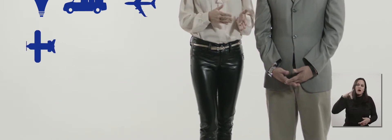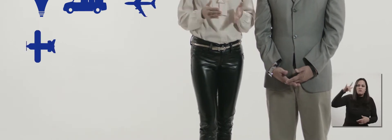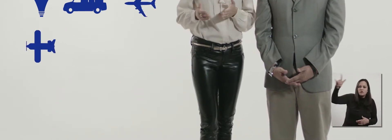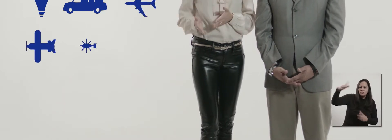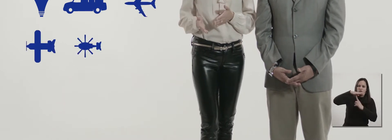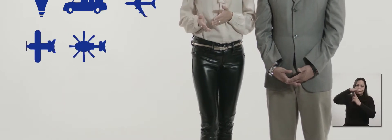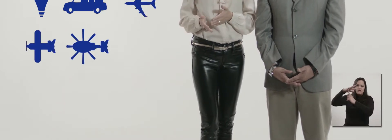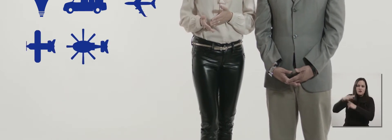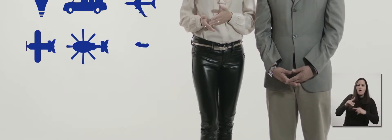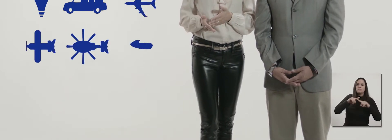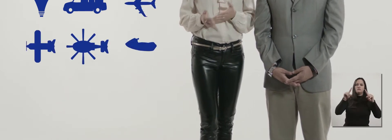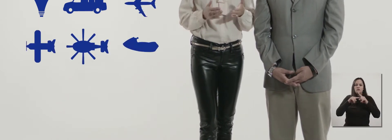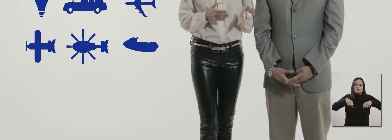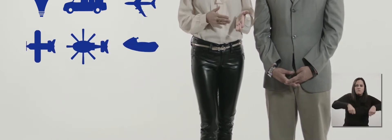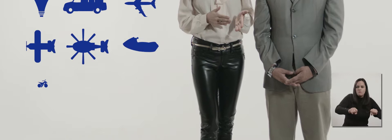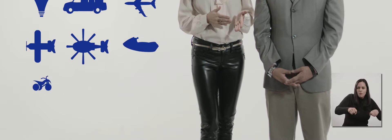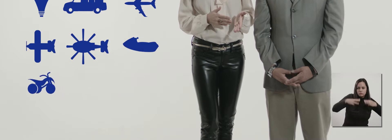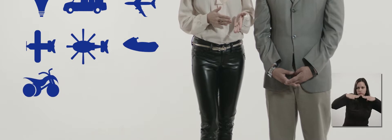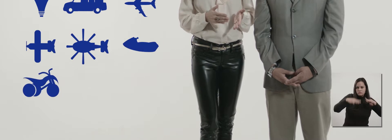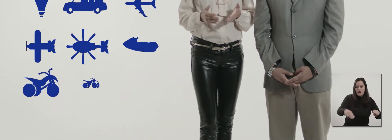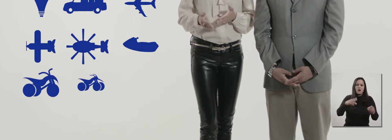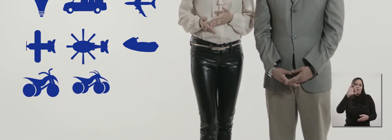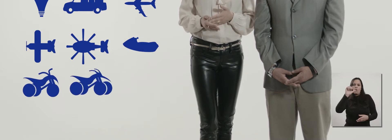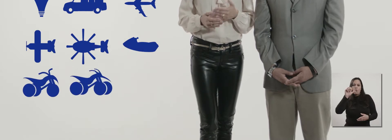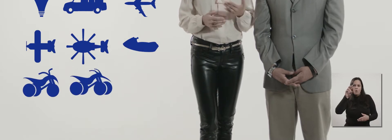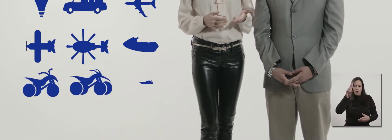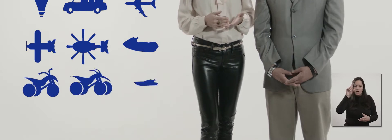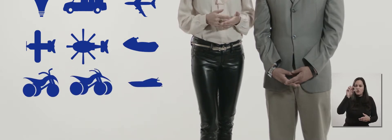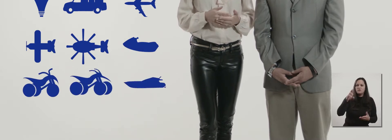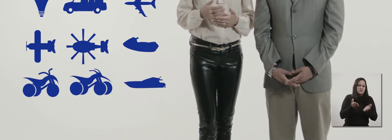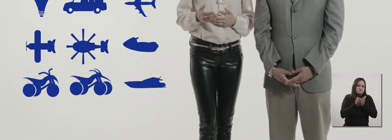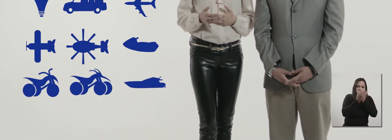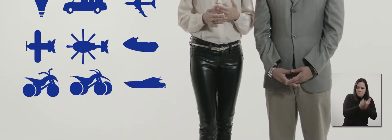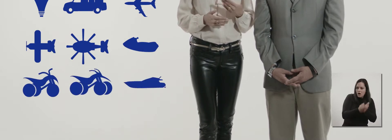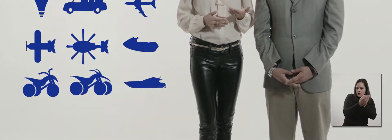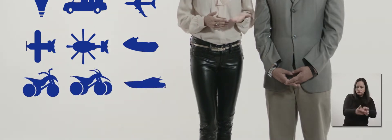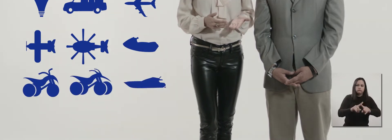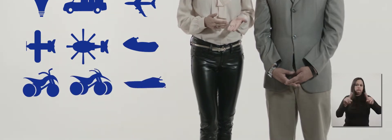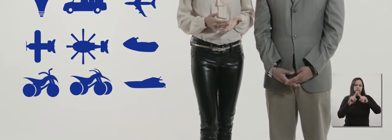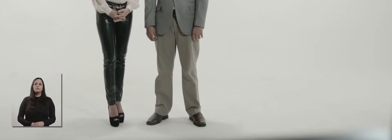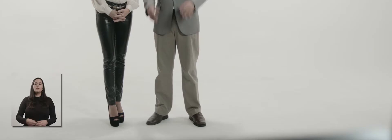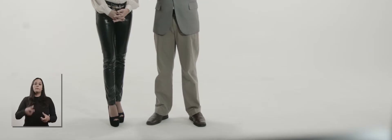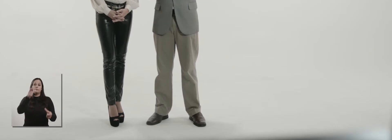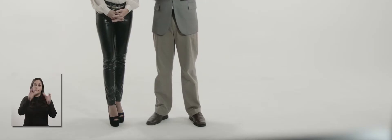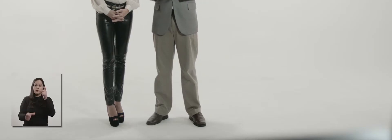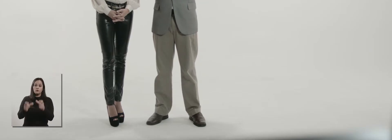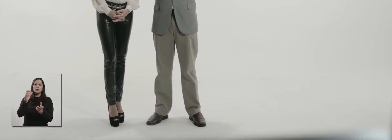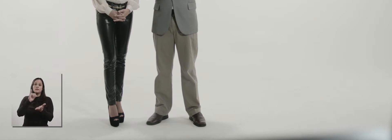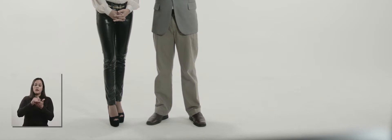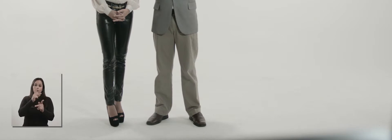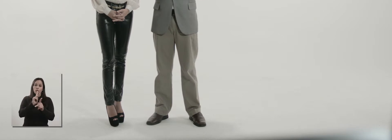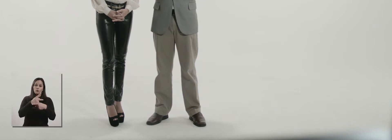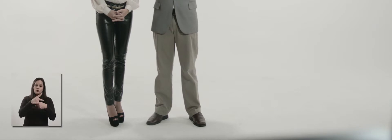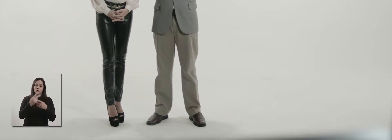aviones, avionetas y helicópteros, motos acuáticas, tricares, cuadrones, yates y barcos de recreo. Los contribuyentes